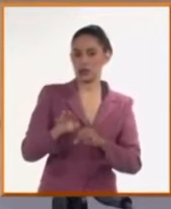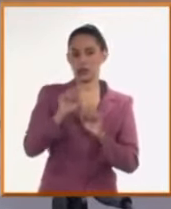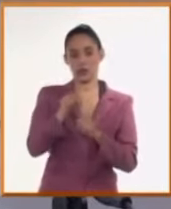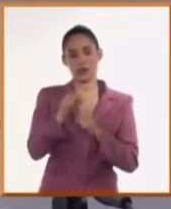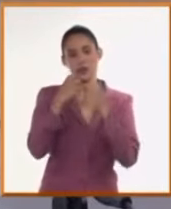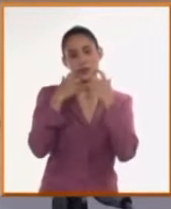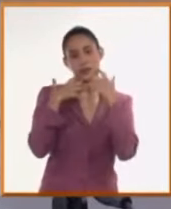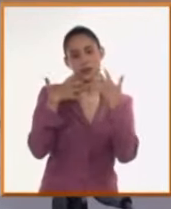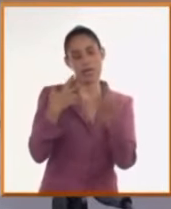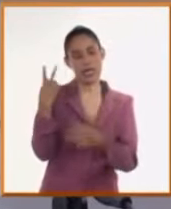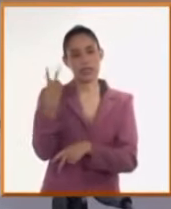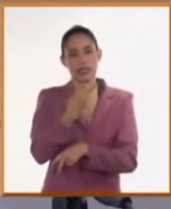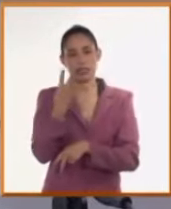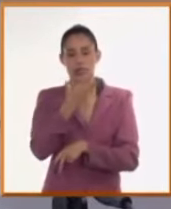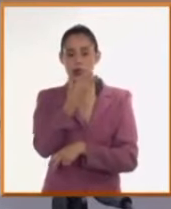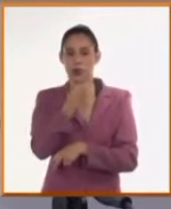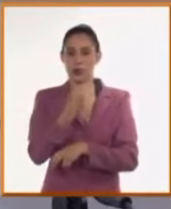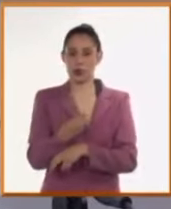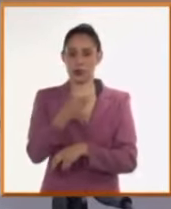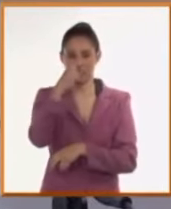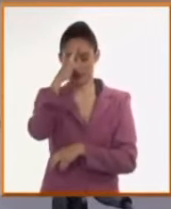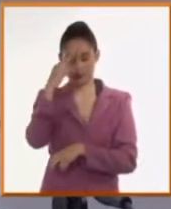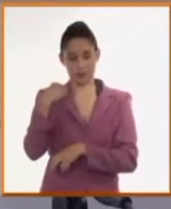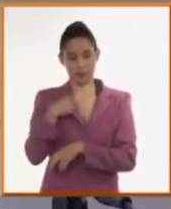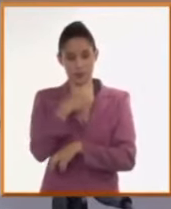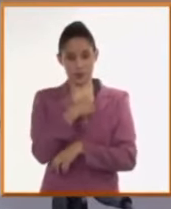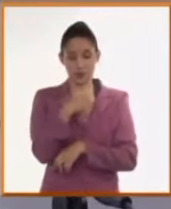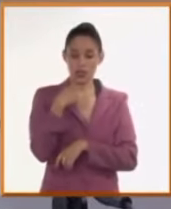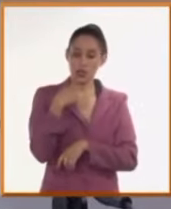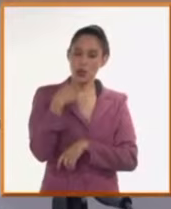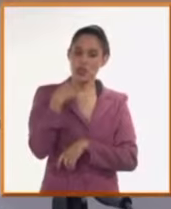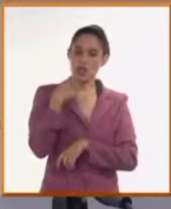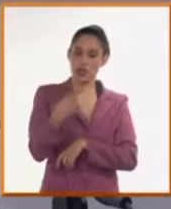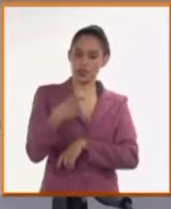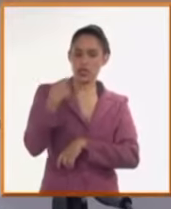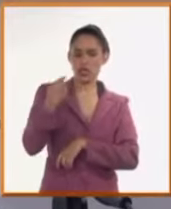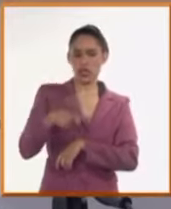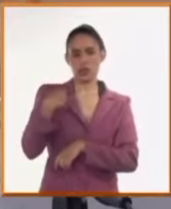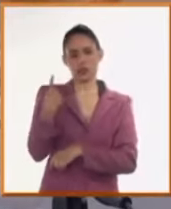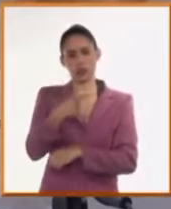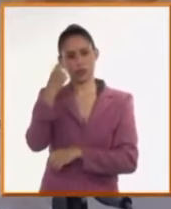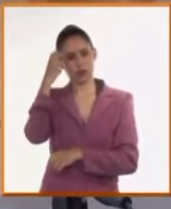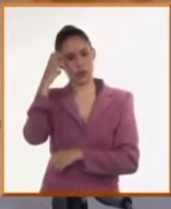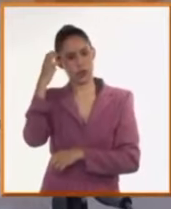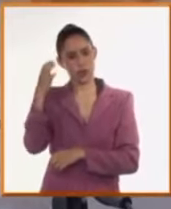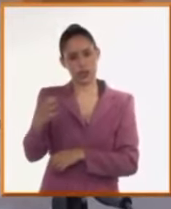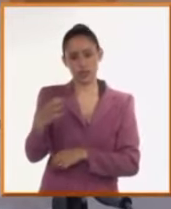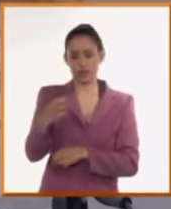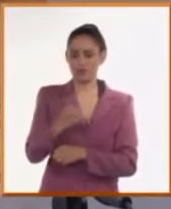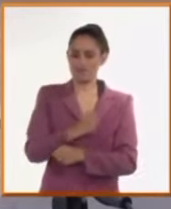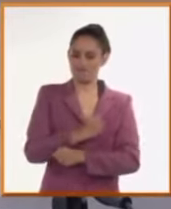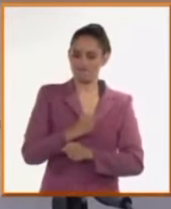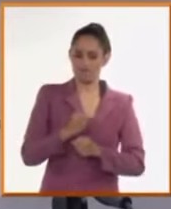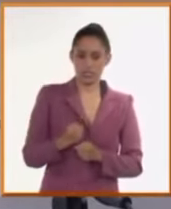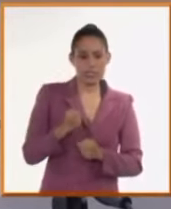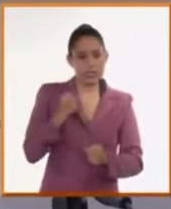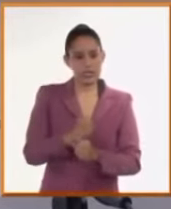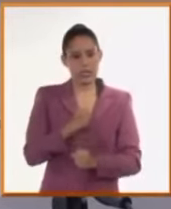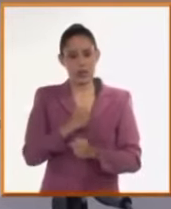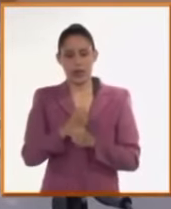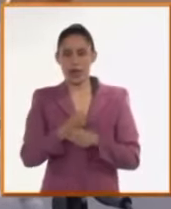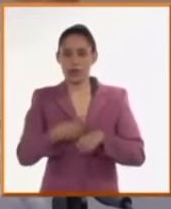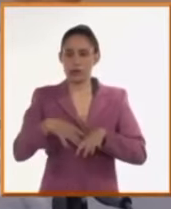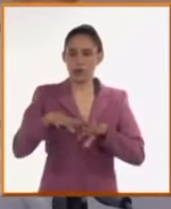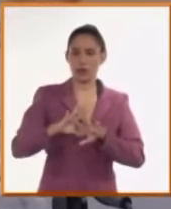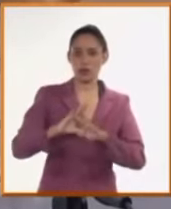hacer Islandia Debo Debo decir que nuestro gobierno hace los mayores esfuerzos eh